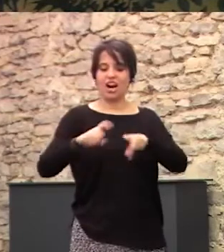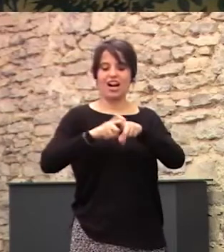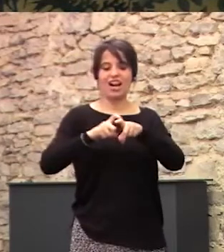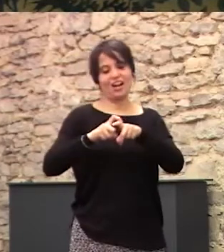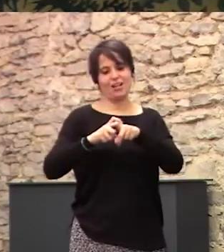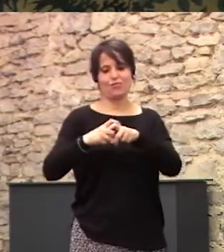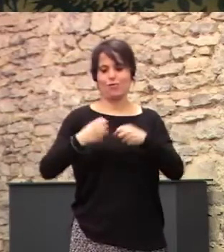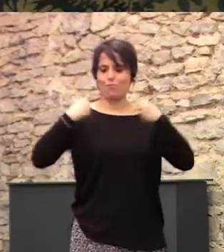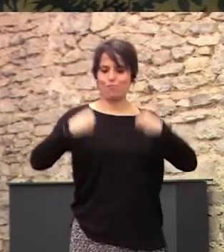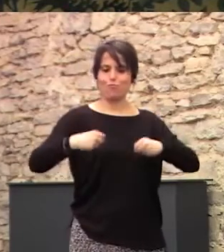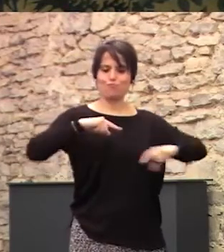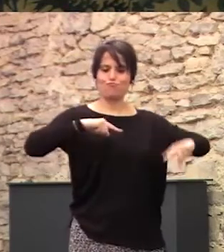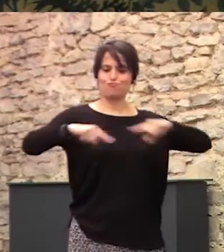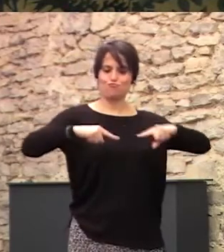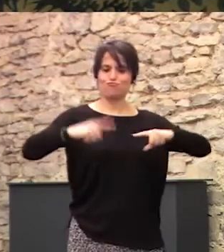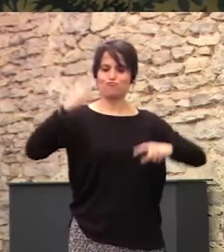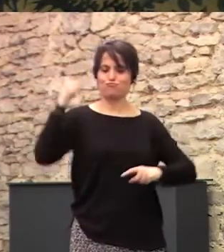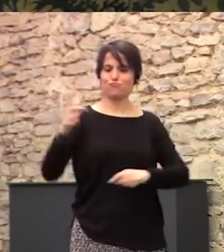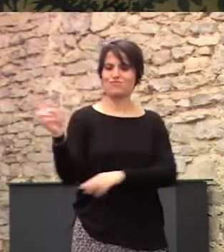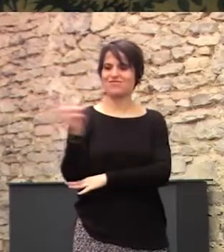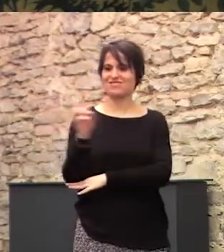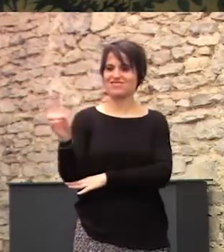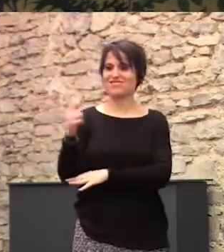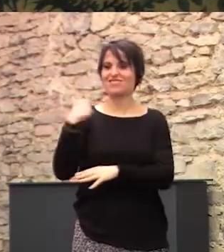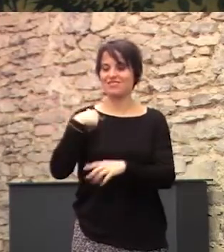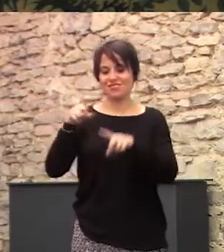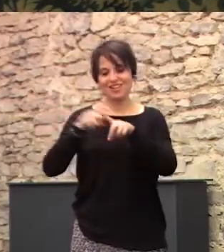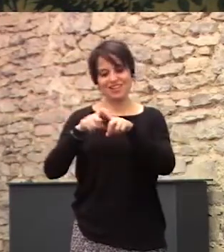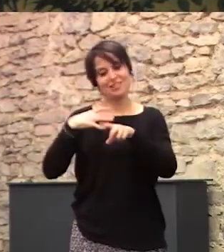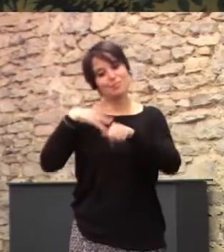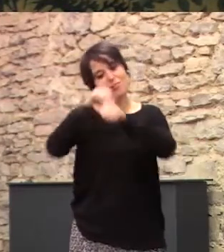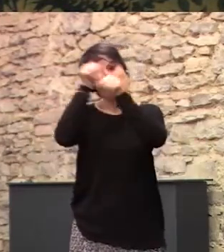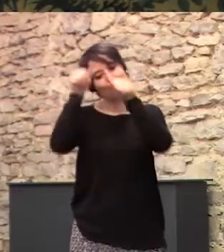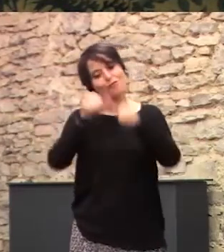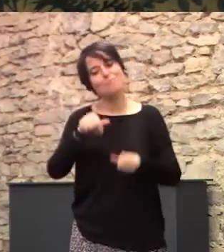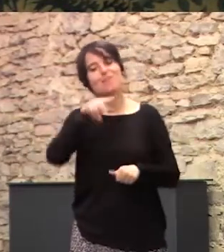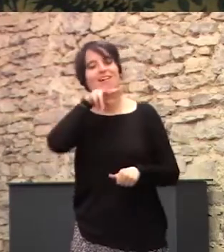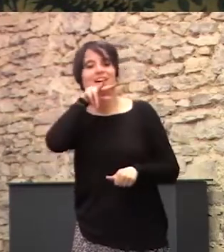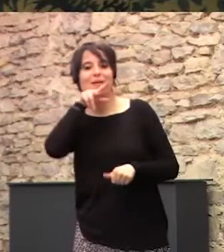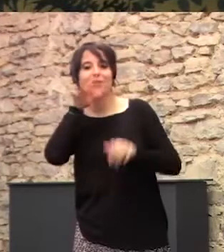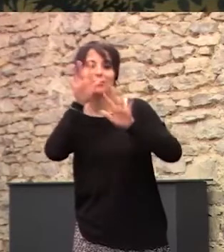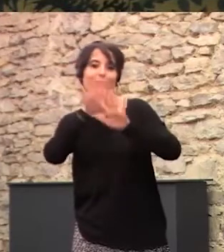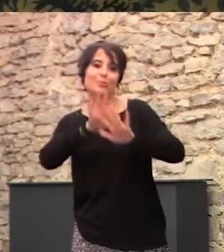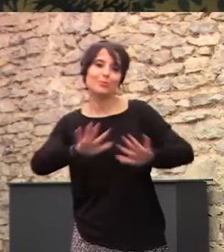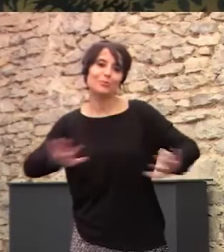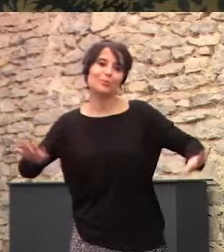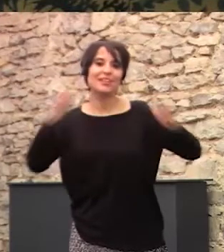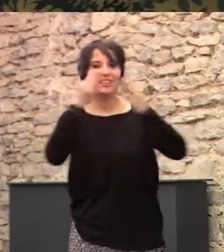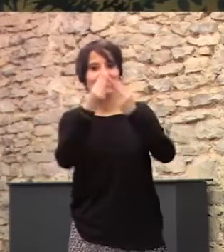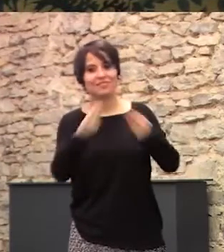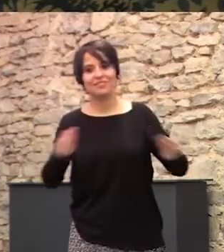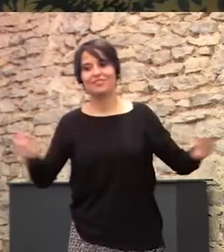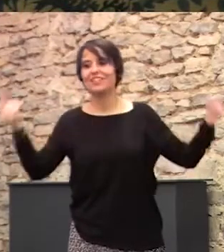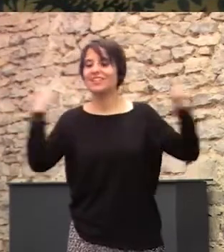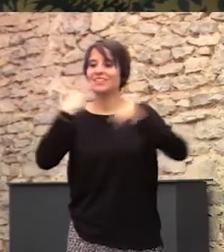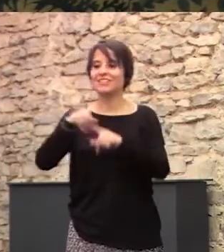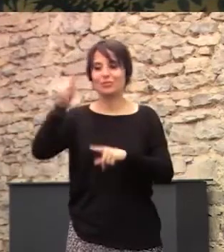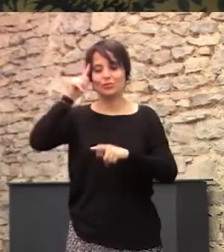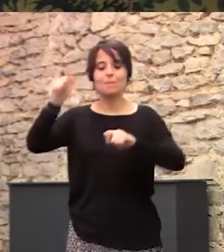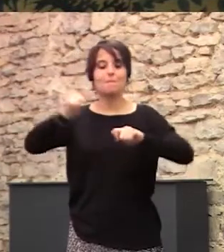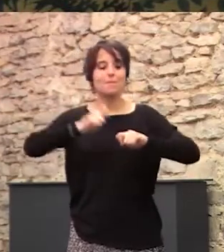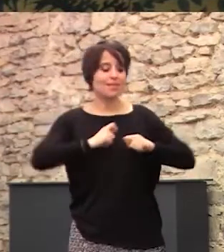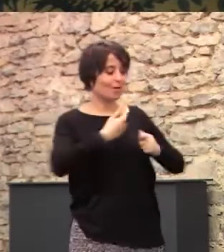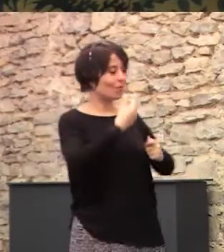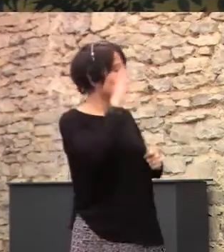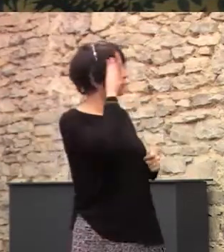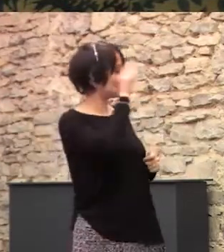tan militante como el de Jean. Como habéis visto, mi forma de hablar y todo es un poco diferente. Y no sé, me da mucha fuerza cuando la